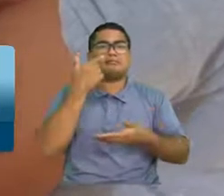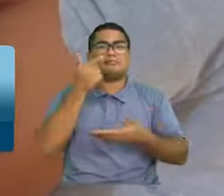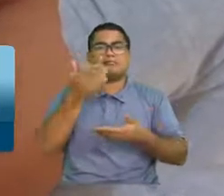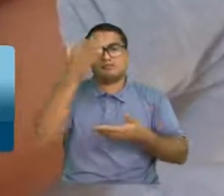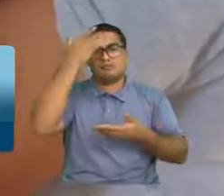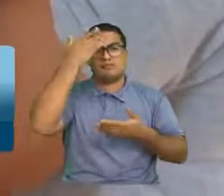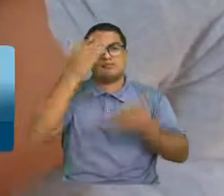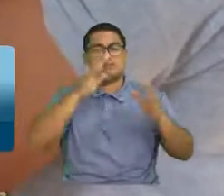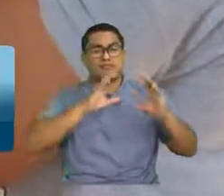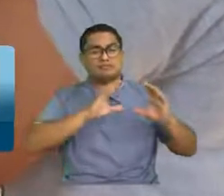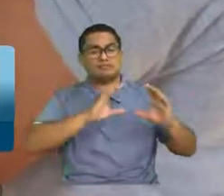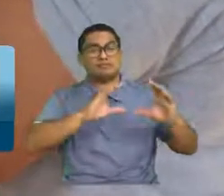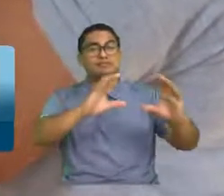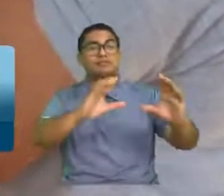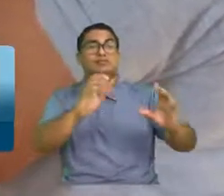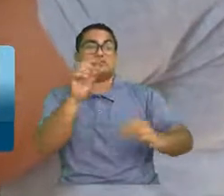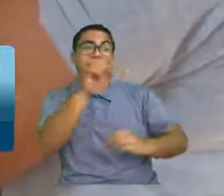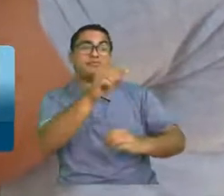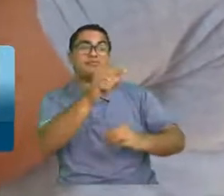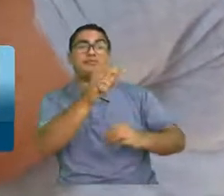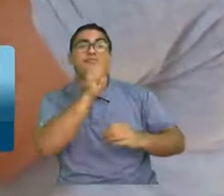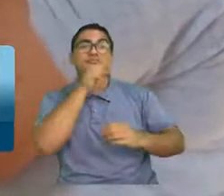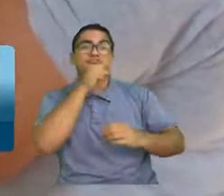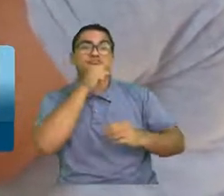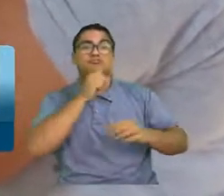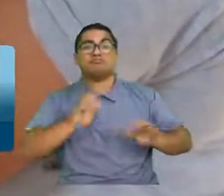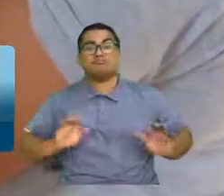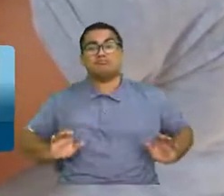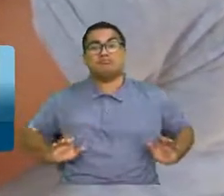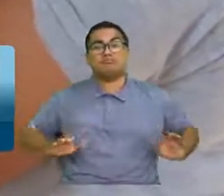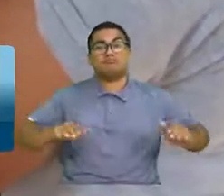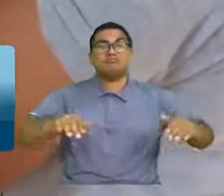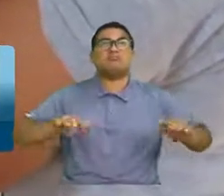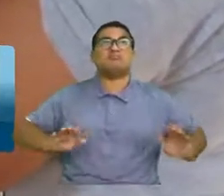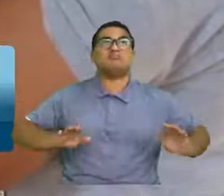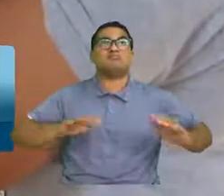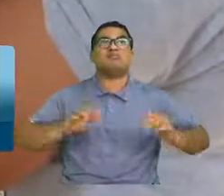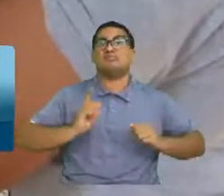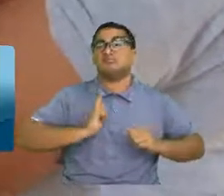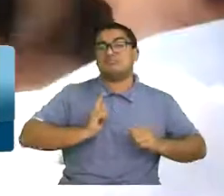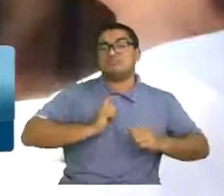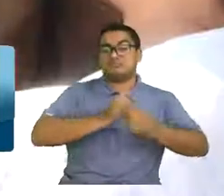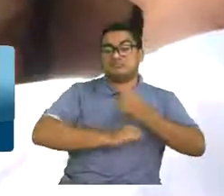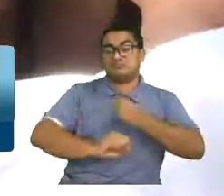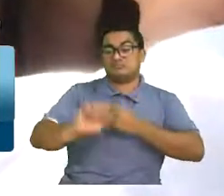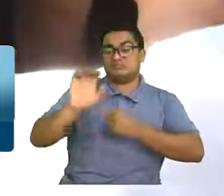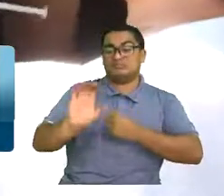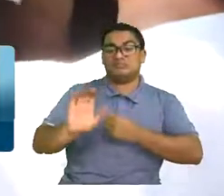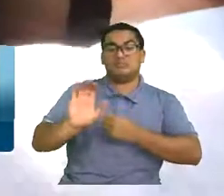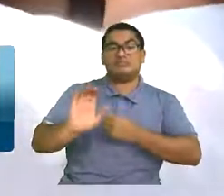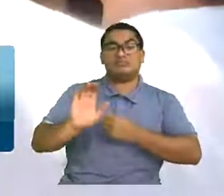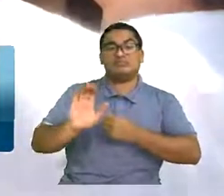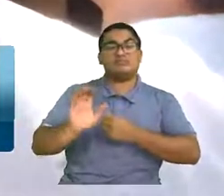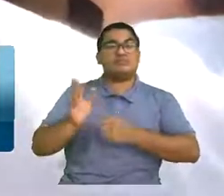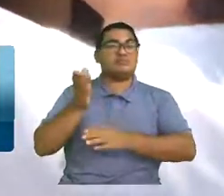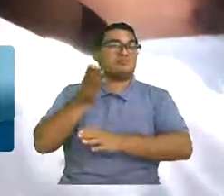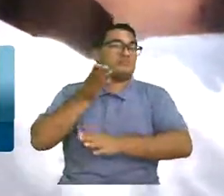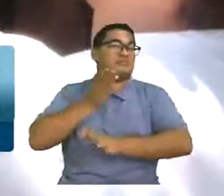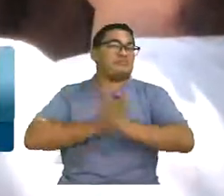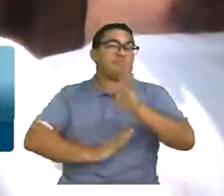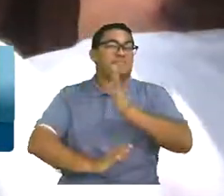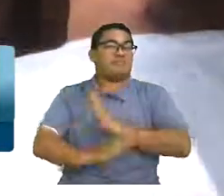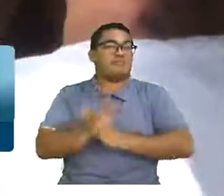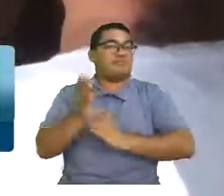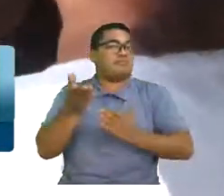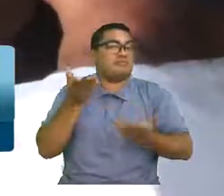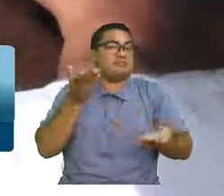cuadra hay una persona en silla de ruedas que tal vez vive con un niño o con otra persona que también tiene alguna